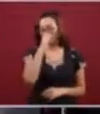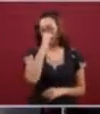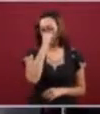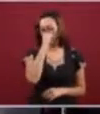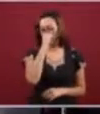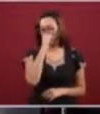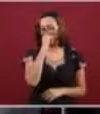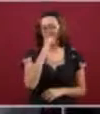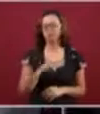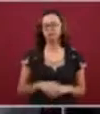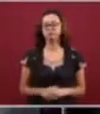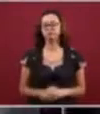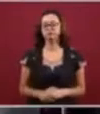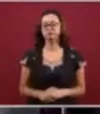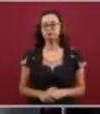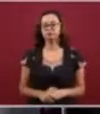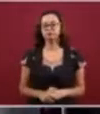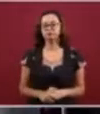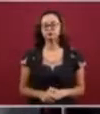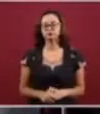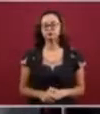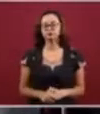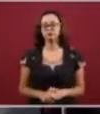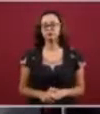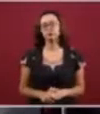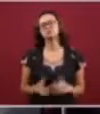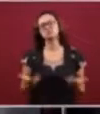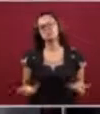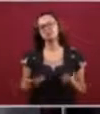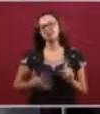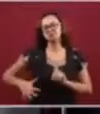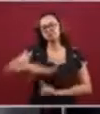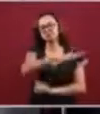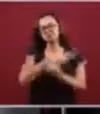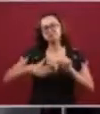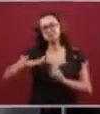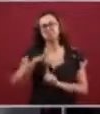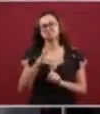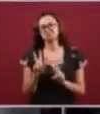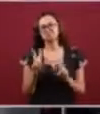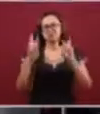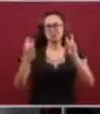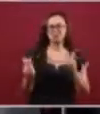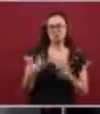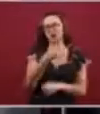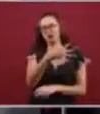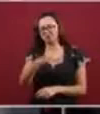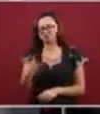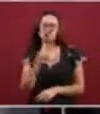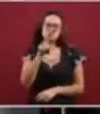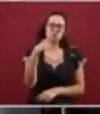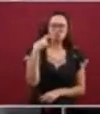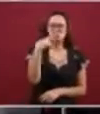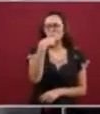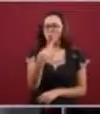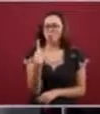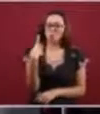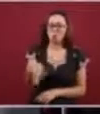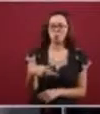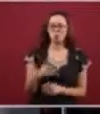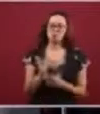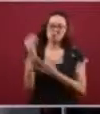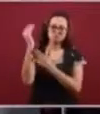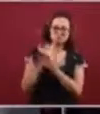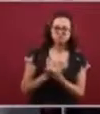De Multimedios, ya nos dio más o menos un panorama general de cuáles fueron los criterios para, digamos,